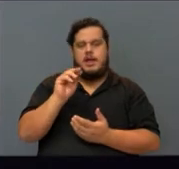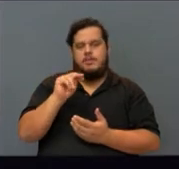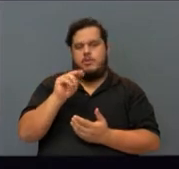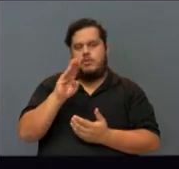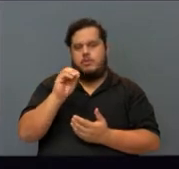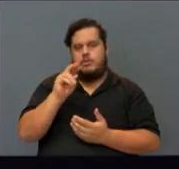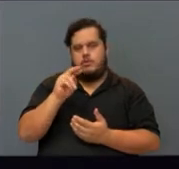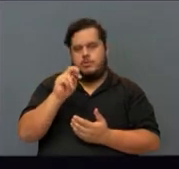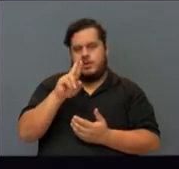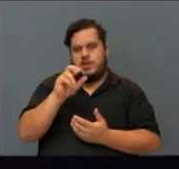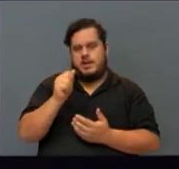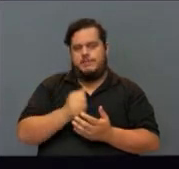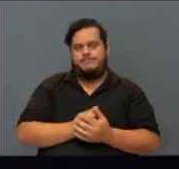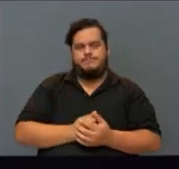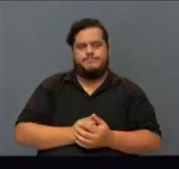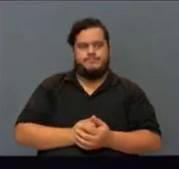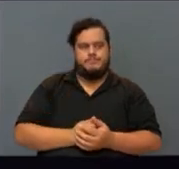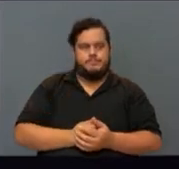boca